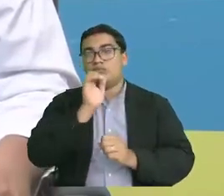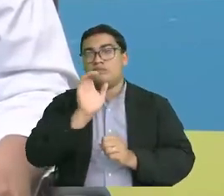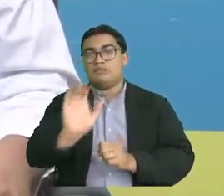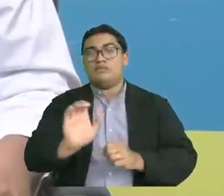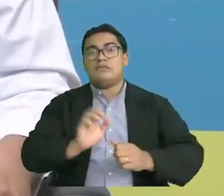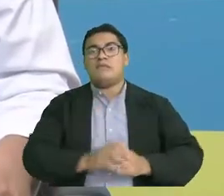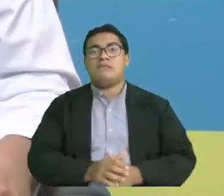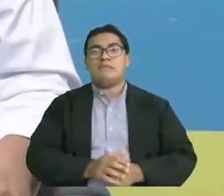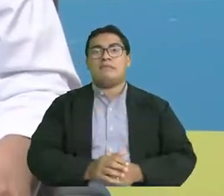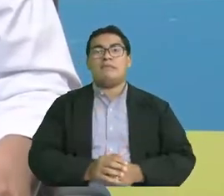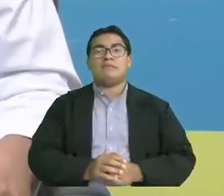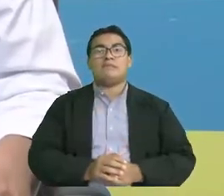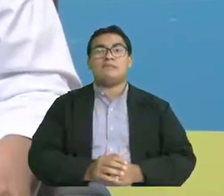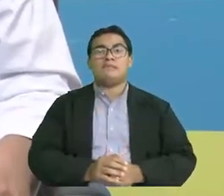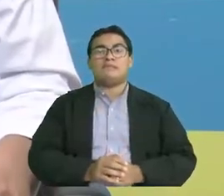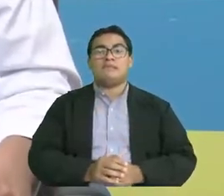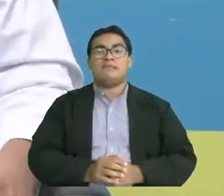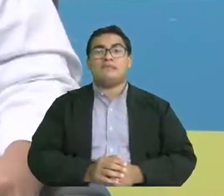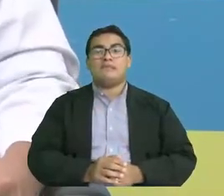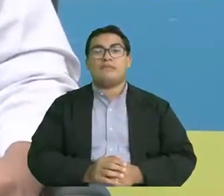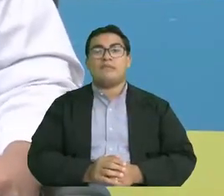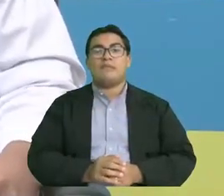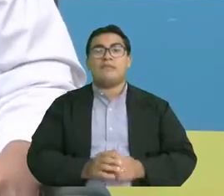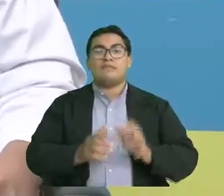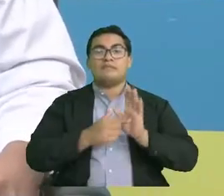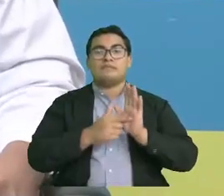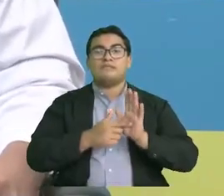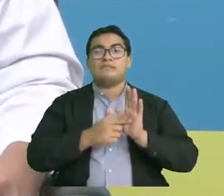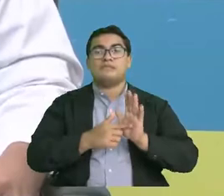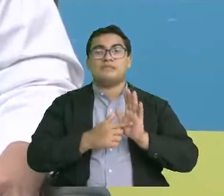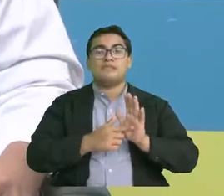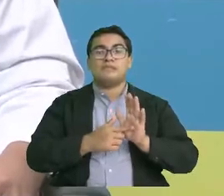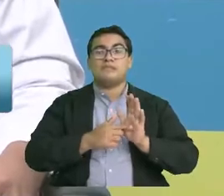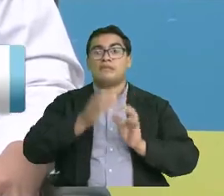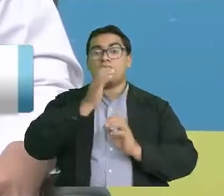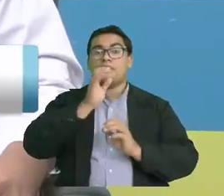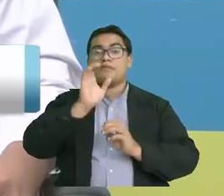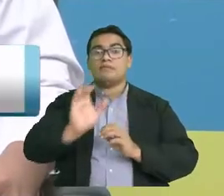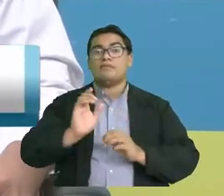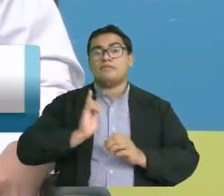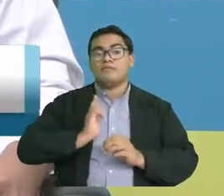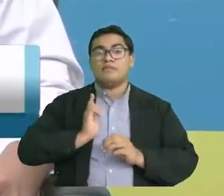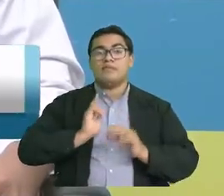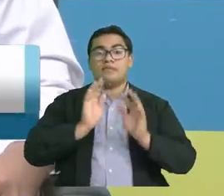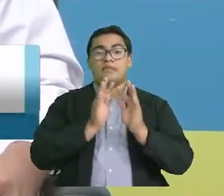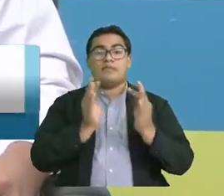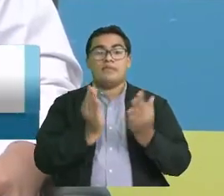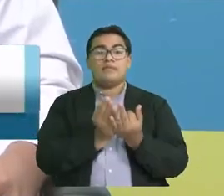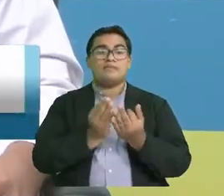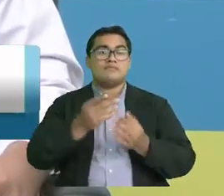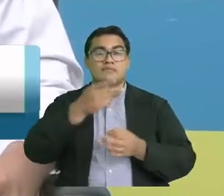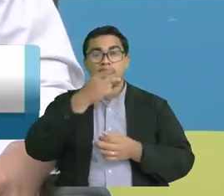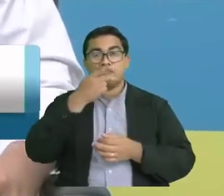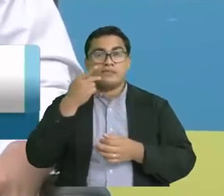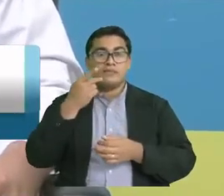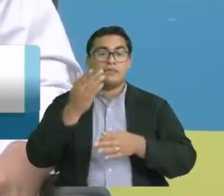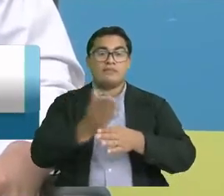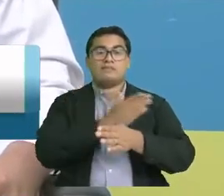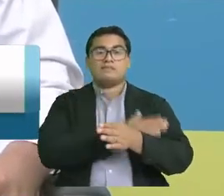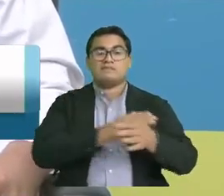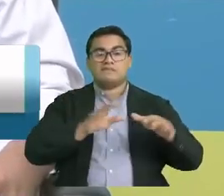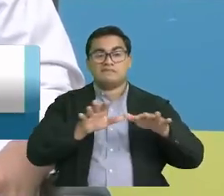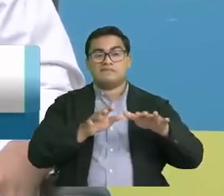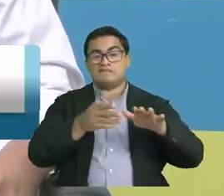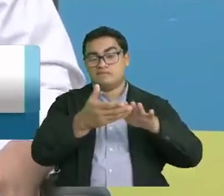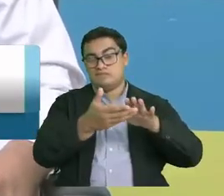hereditario. Es una de las teorías. Si el niño tiene un familiar, generalmente padre, que tuvo pie plano, tiene